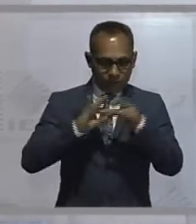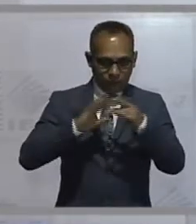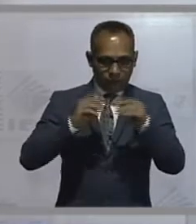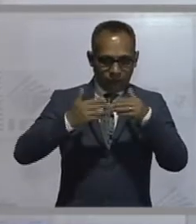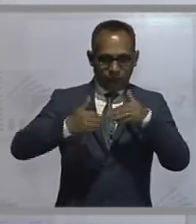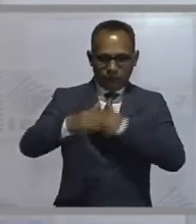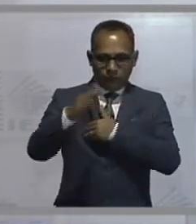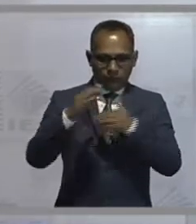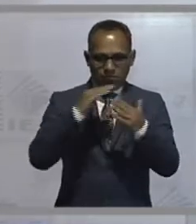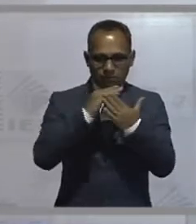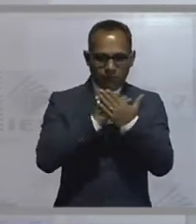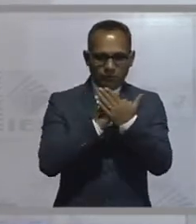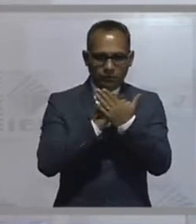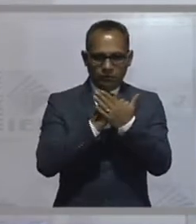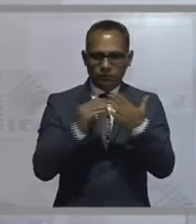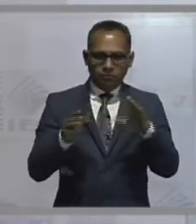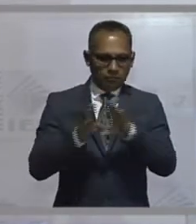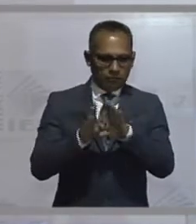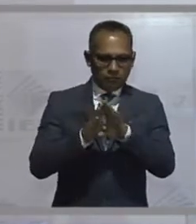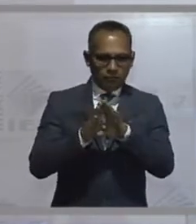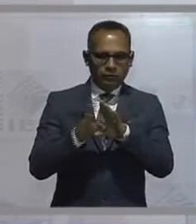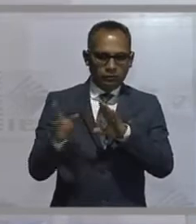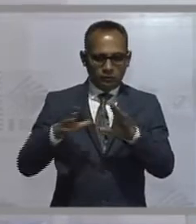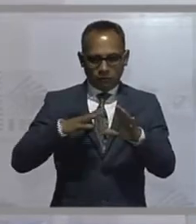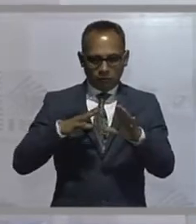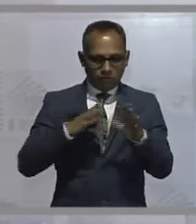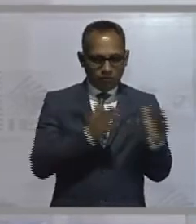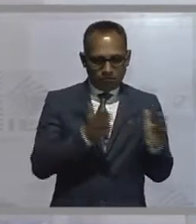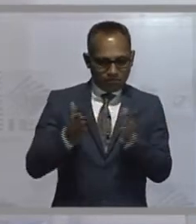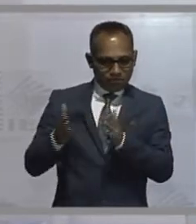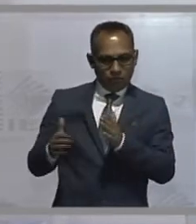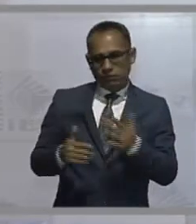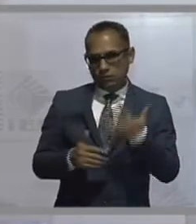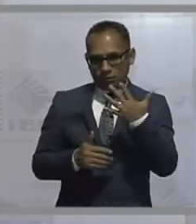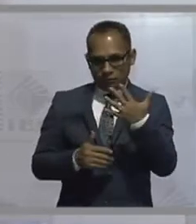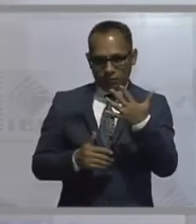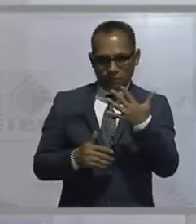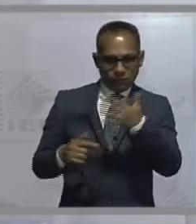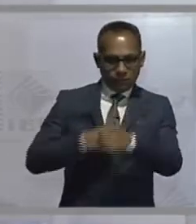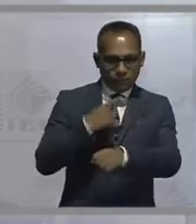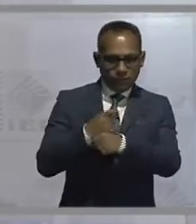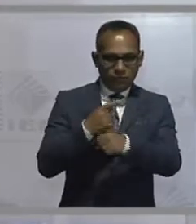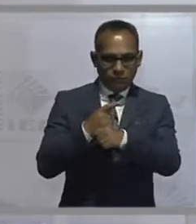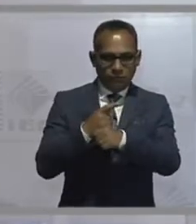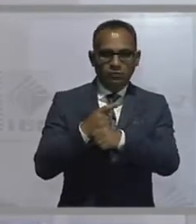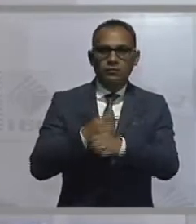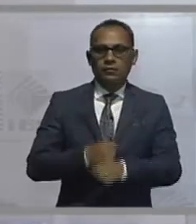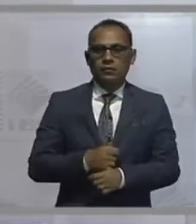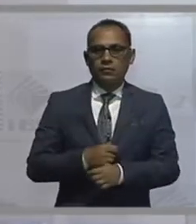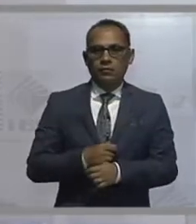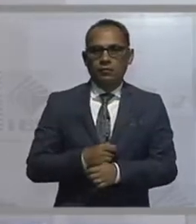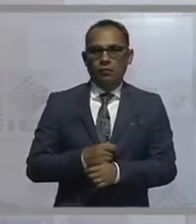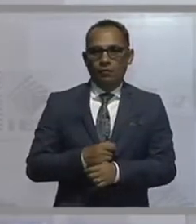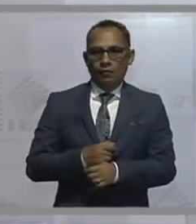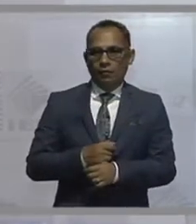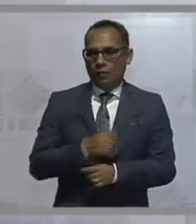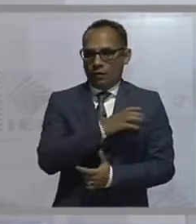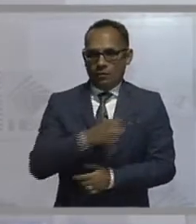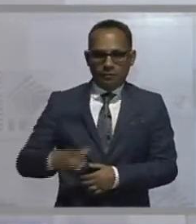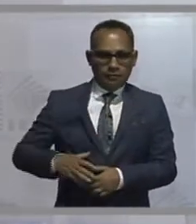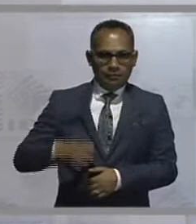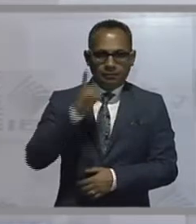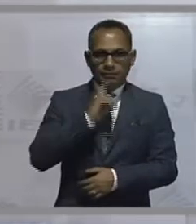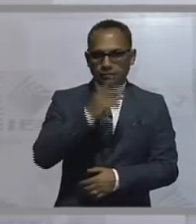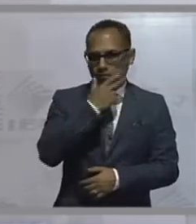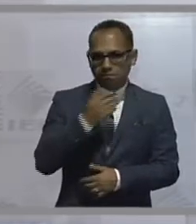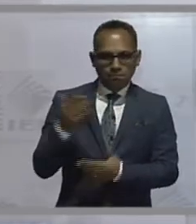mismo el debate consta de cinco rondas en la primera ley los candidatos deberán desarrollar el tema que se